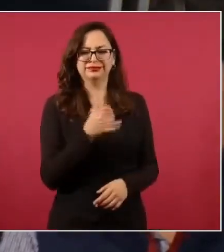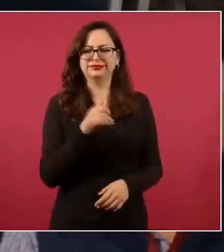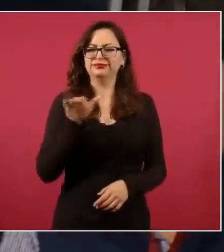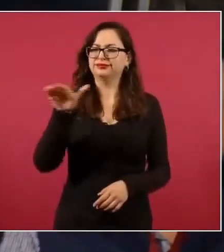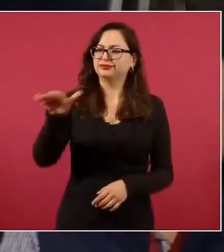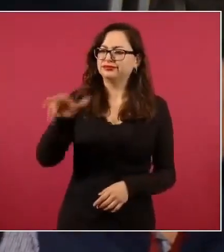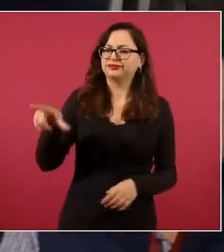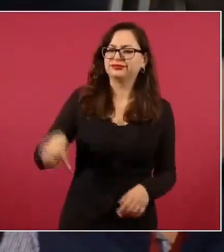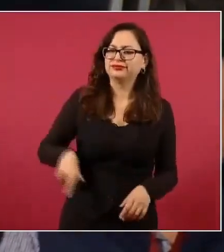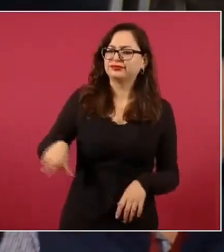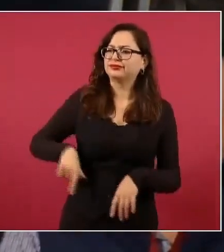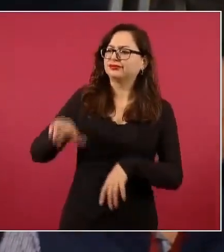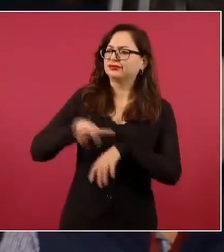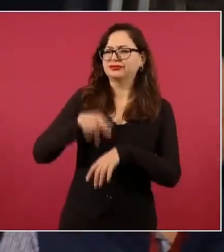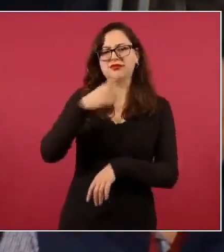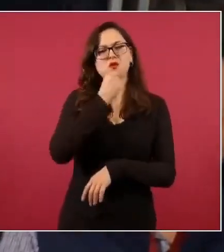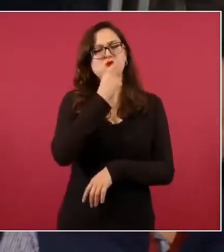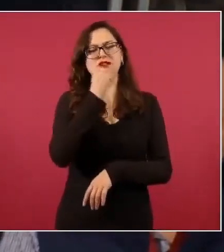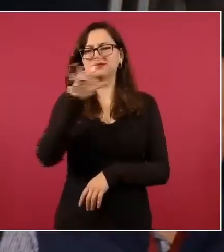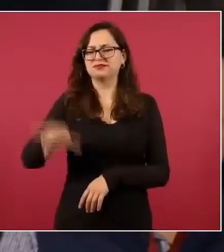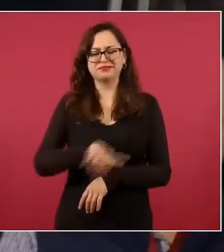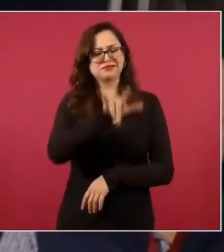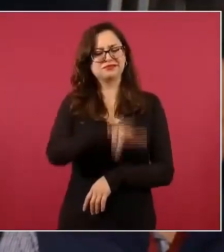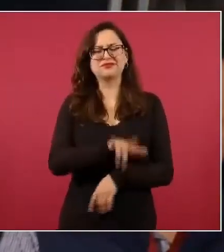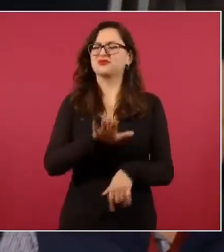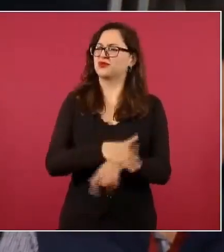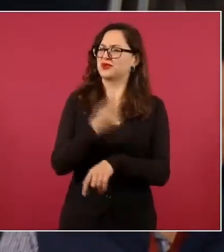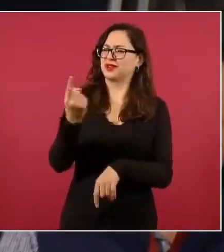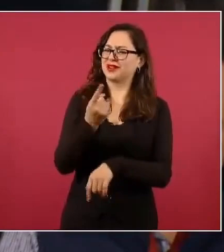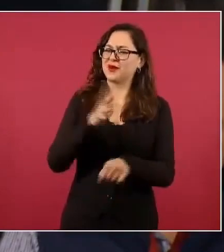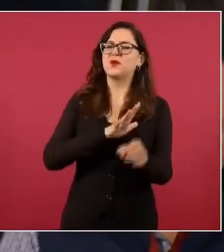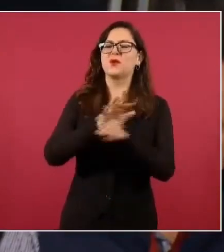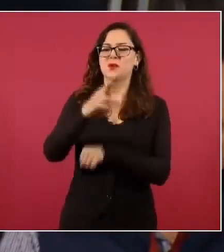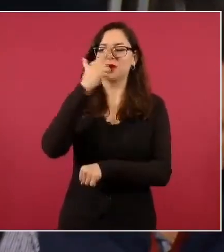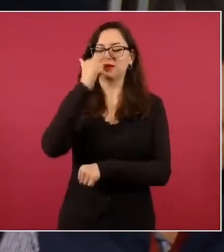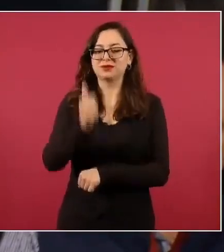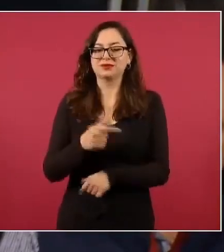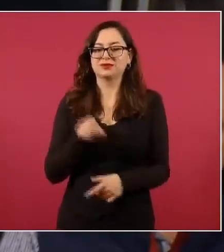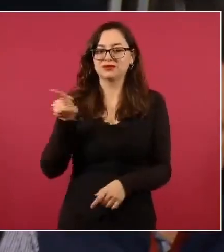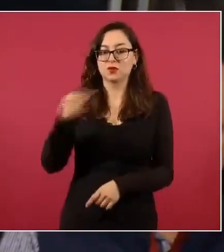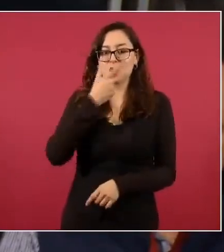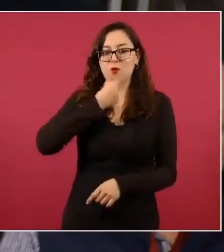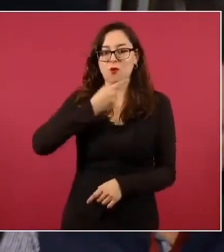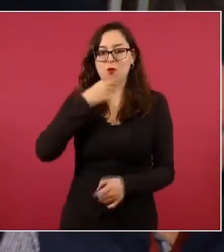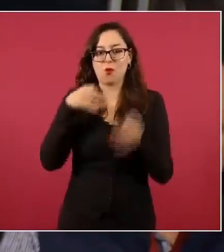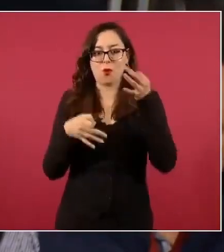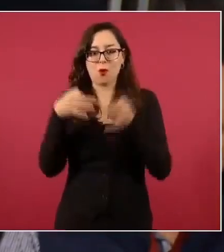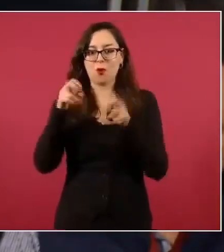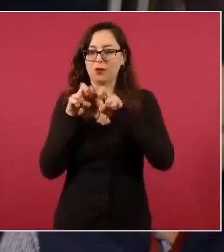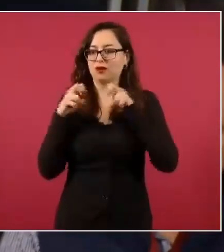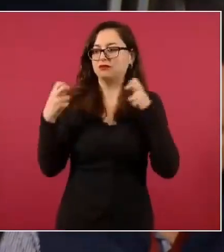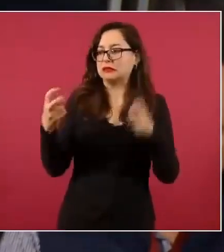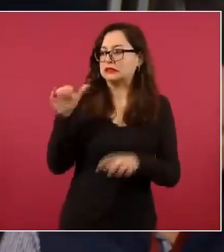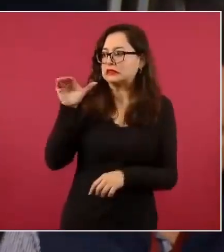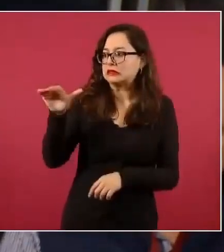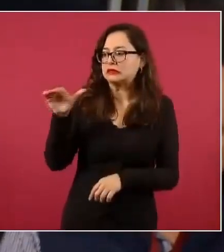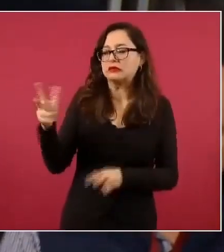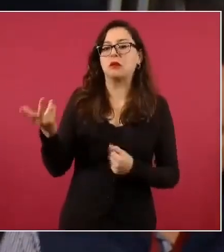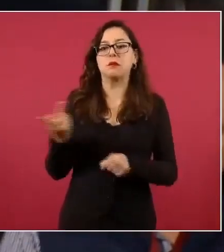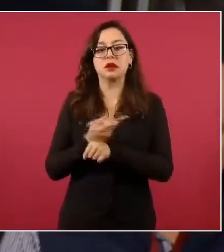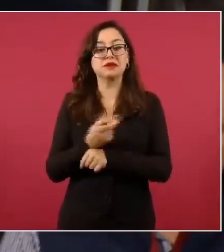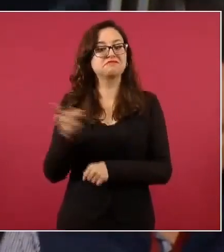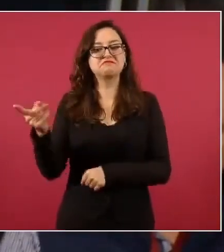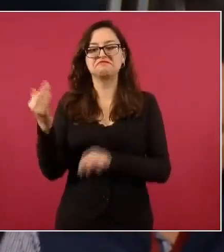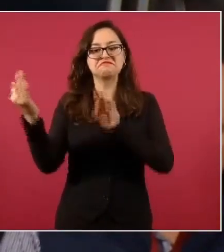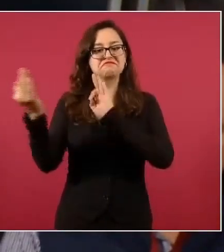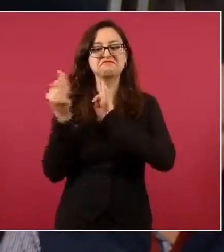predio. Entonces, preguntarle, presidente, ¿qué se puede hacer con este ministro? Porque también le hemos querido preguntar, no nos